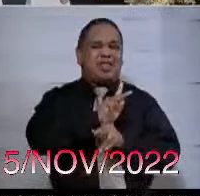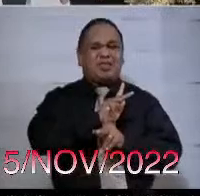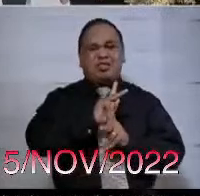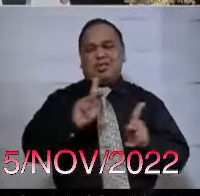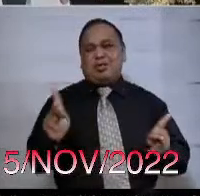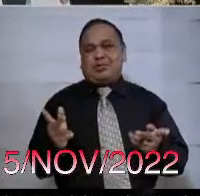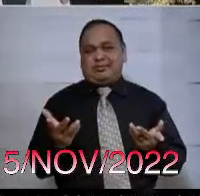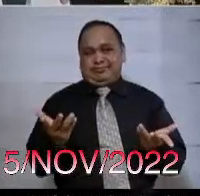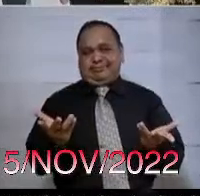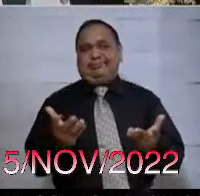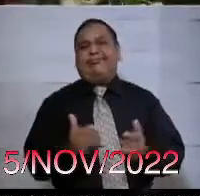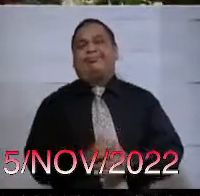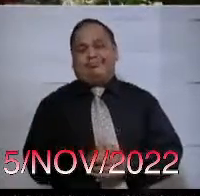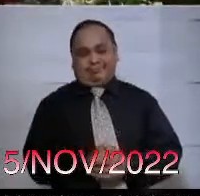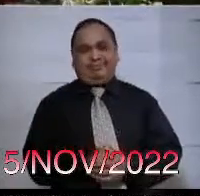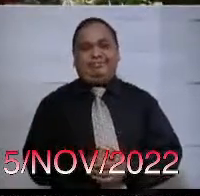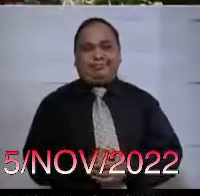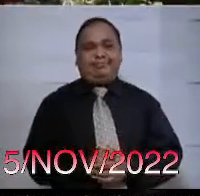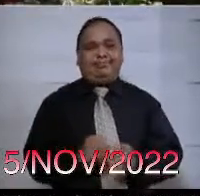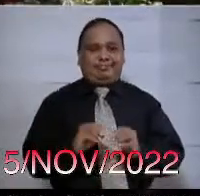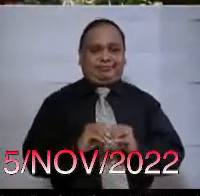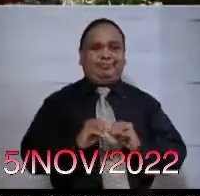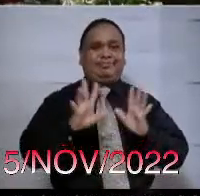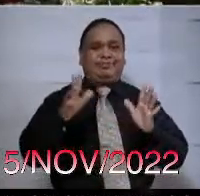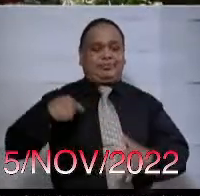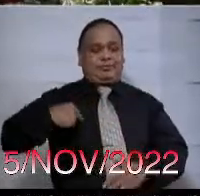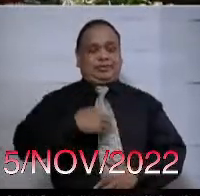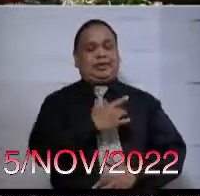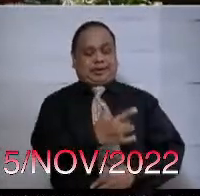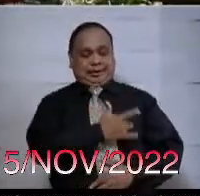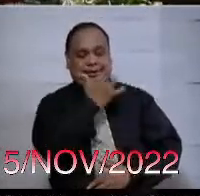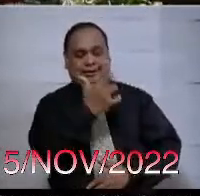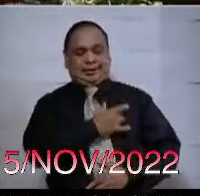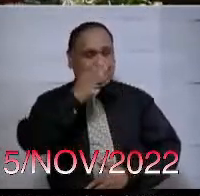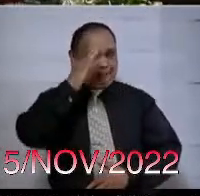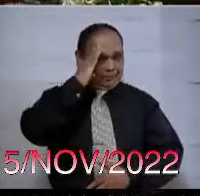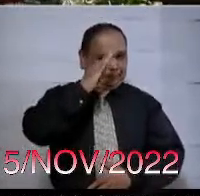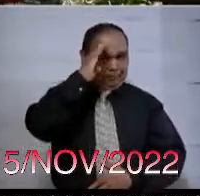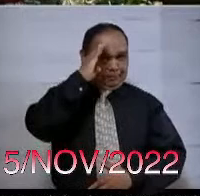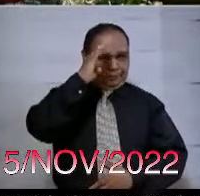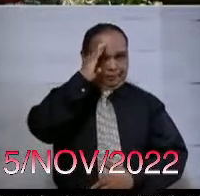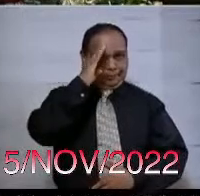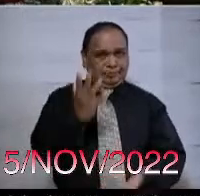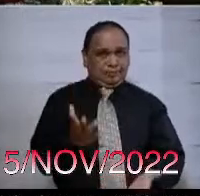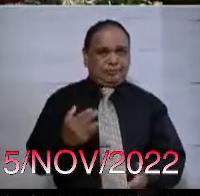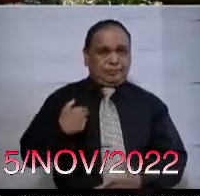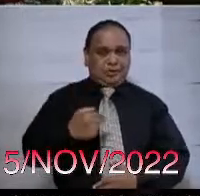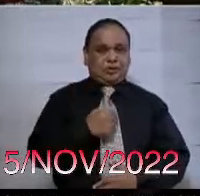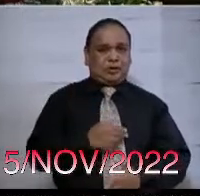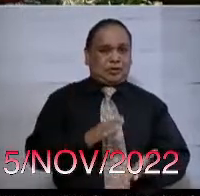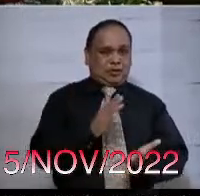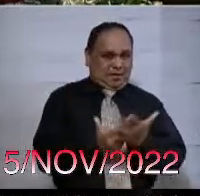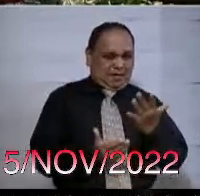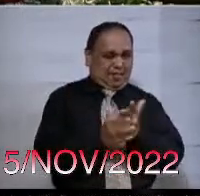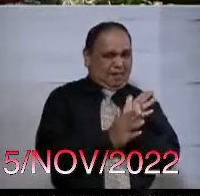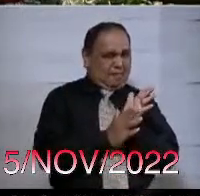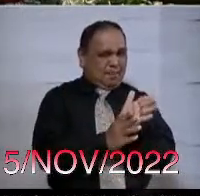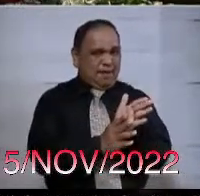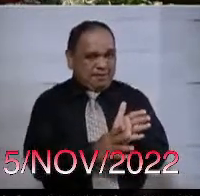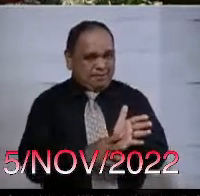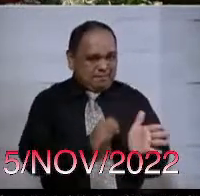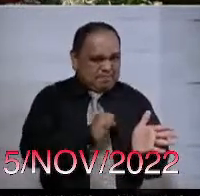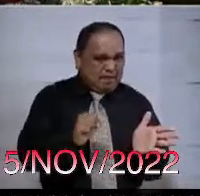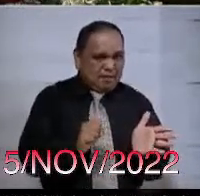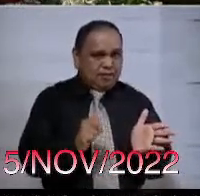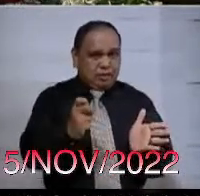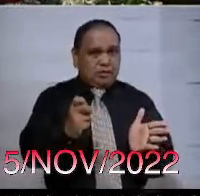quiso. Claro, yo creo que esto es para reflexionar, ¿eh? No es hacerlo con una perversidad. Sí,